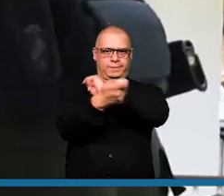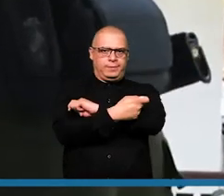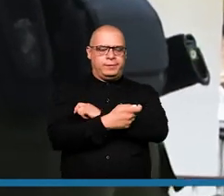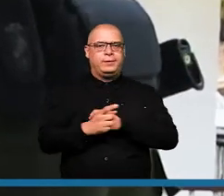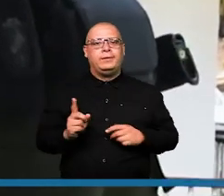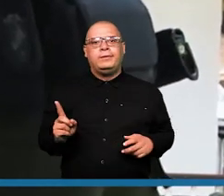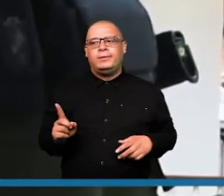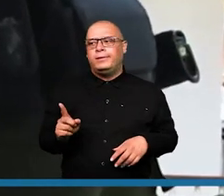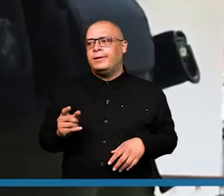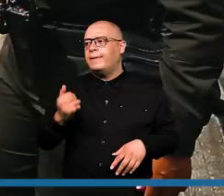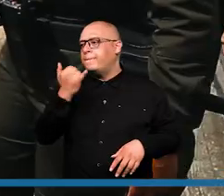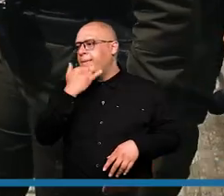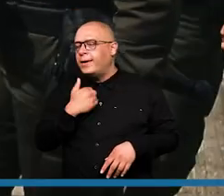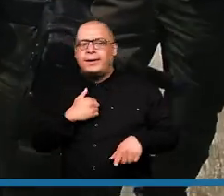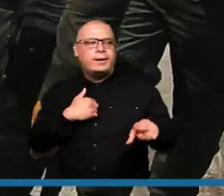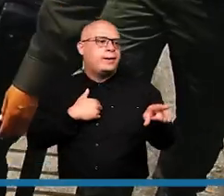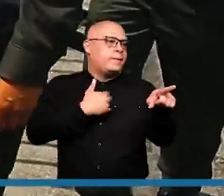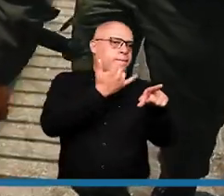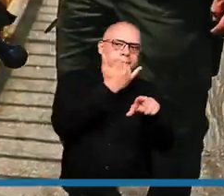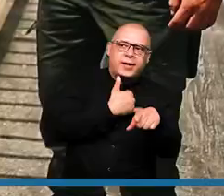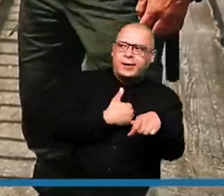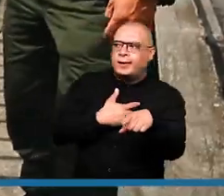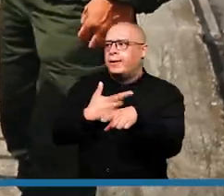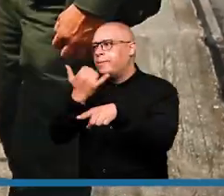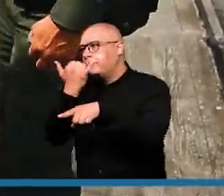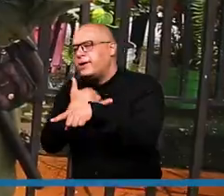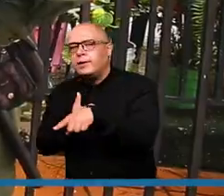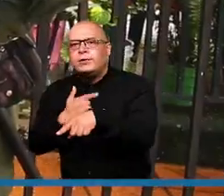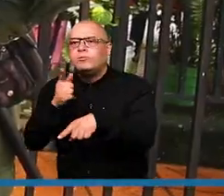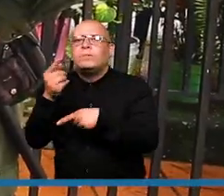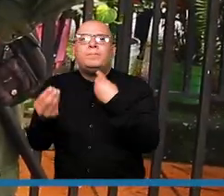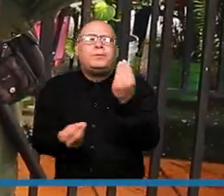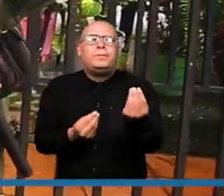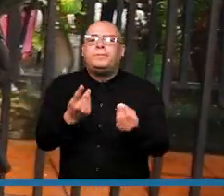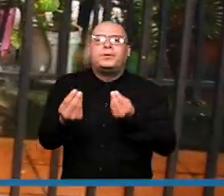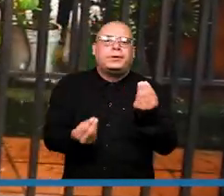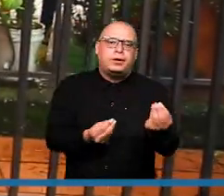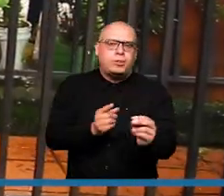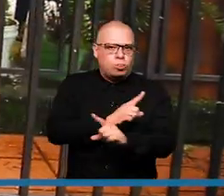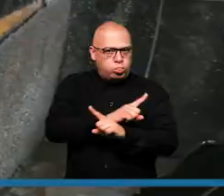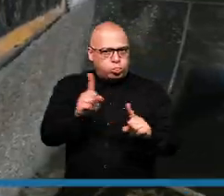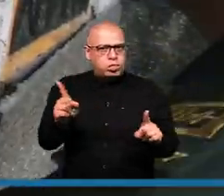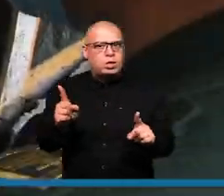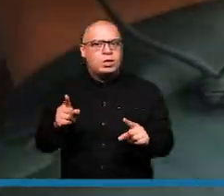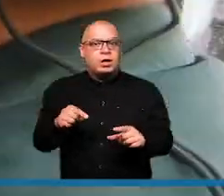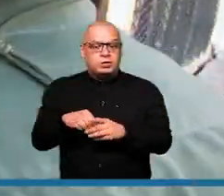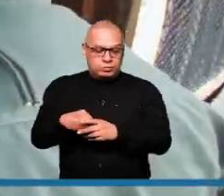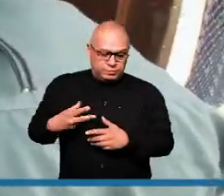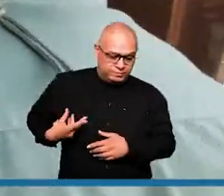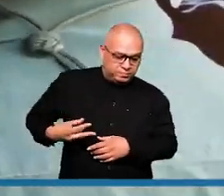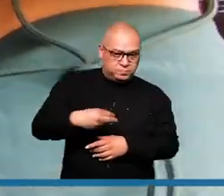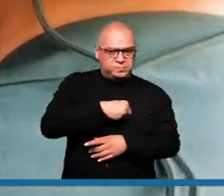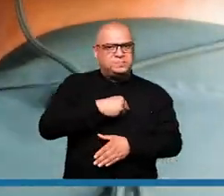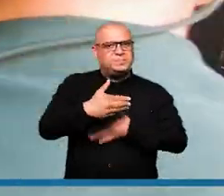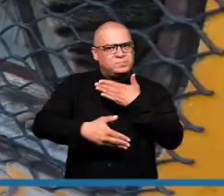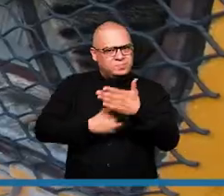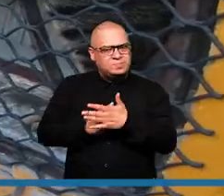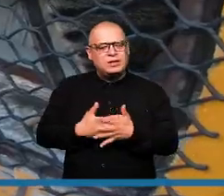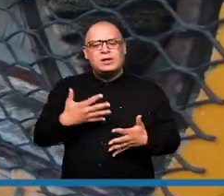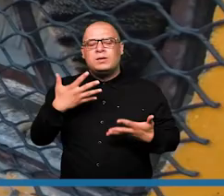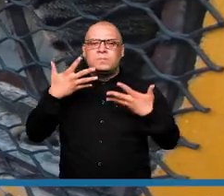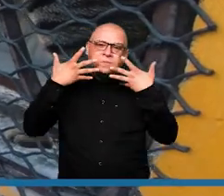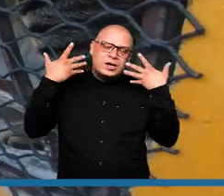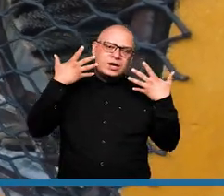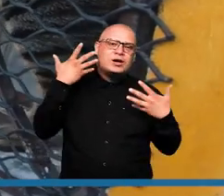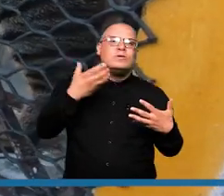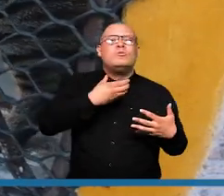criminalizar a quien compra, sino, venga, es que usted por qué está haciendo esto, y cambiarle esa cultura. Es decir, que hagamos el switch más a tener el perro y el gato, que sí son